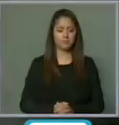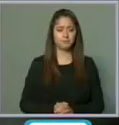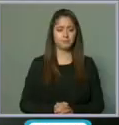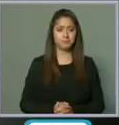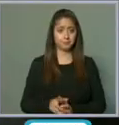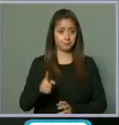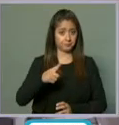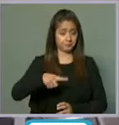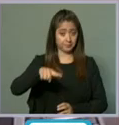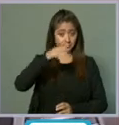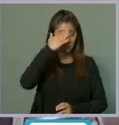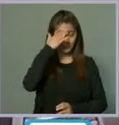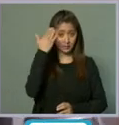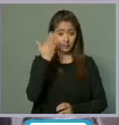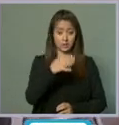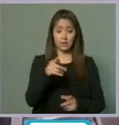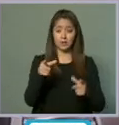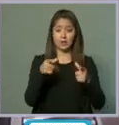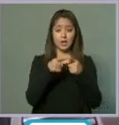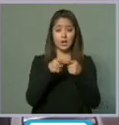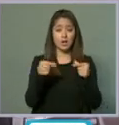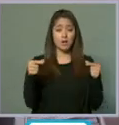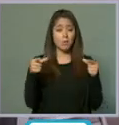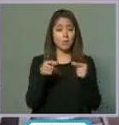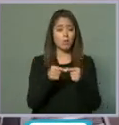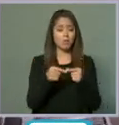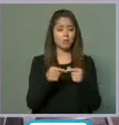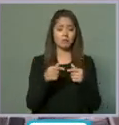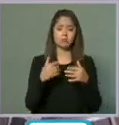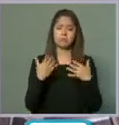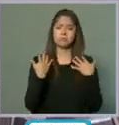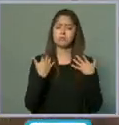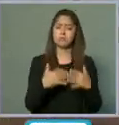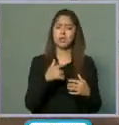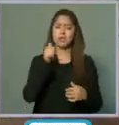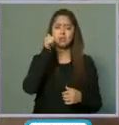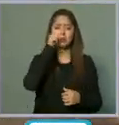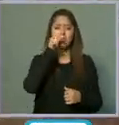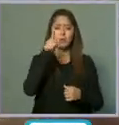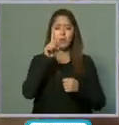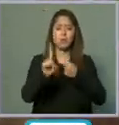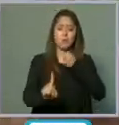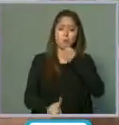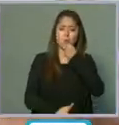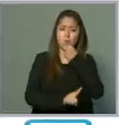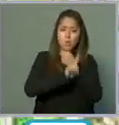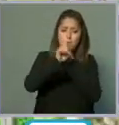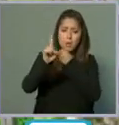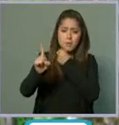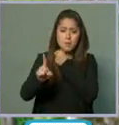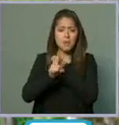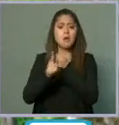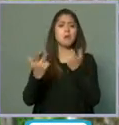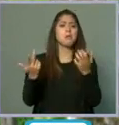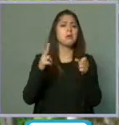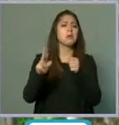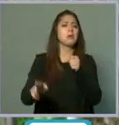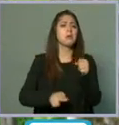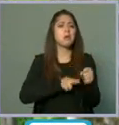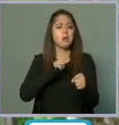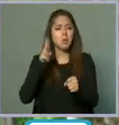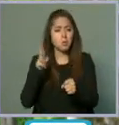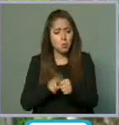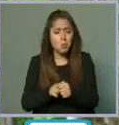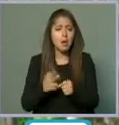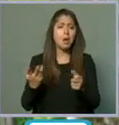Como ustedes sabrán, Japón ha pasado por muchos problemas, digamos, en la historia, ¿no? Naturales, la